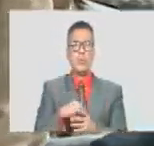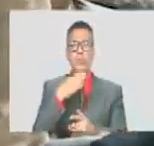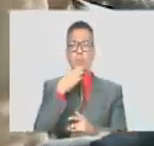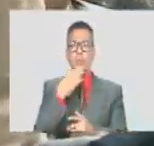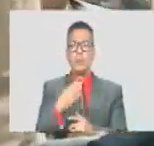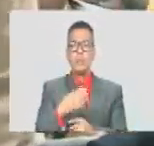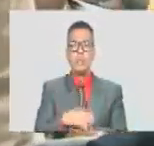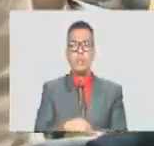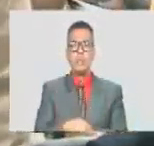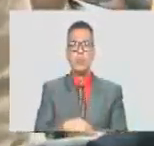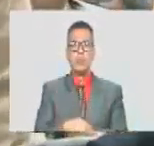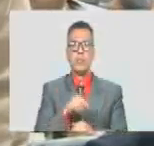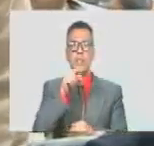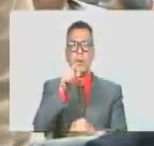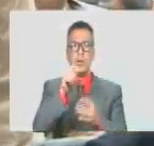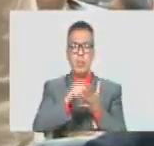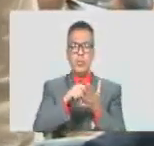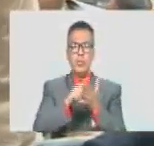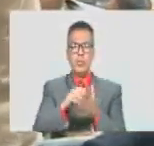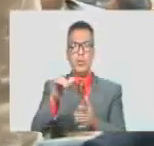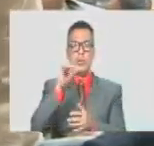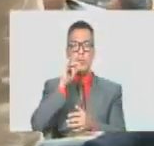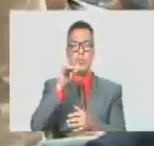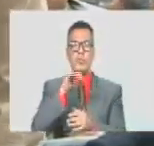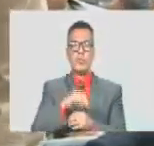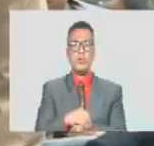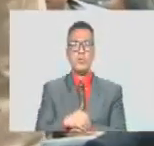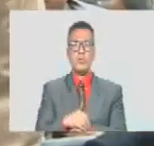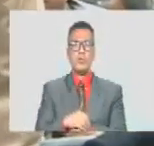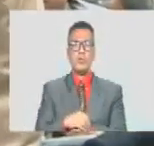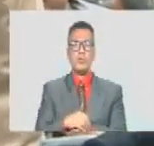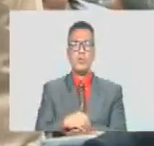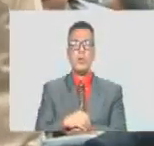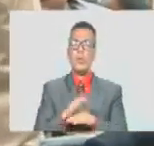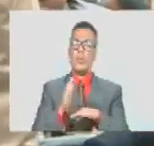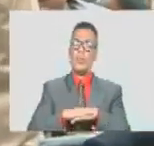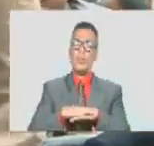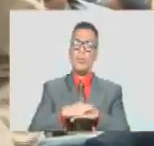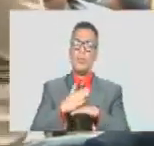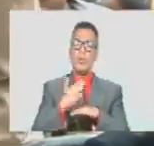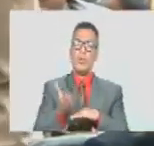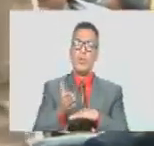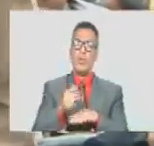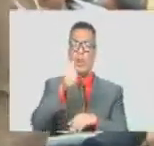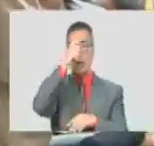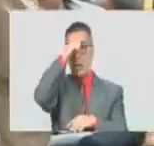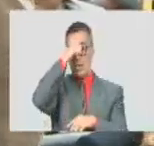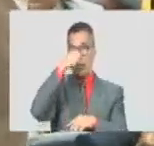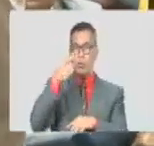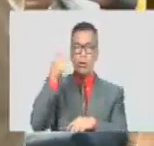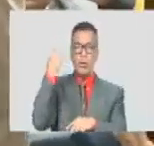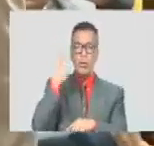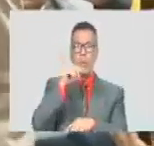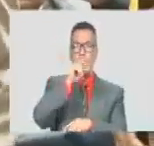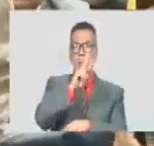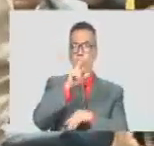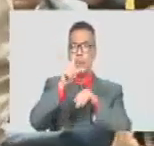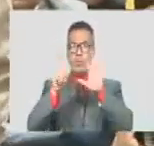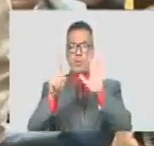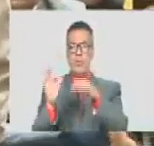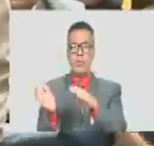solicitado este punto de información, porque el domingo pasado 26 de